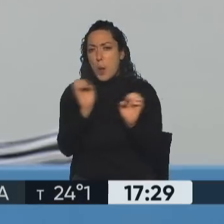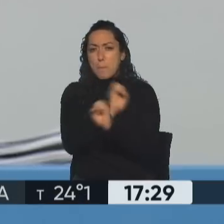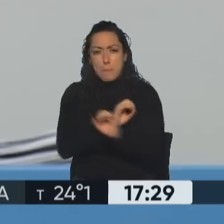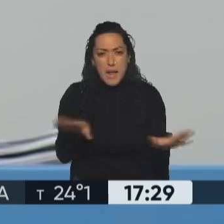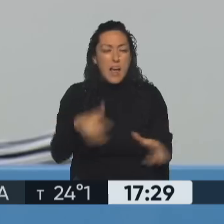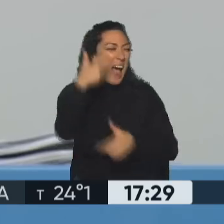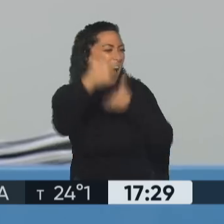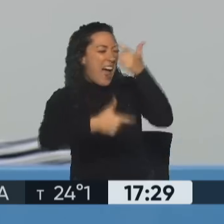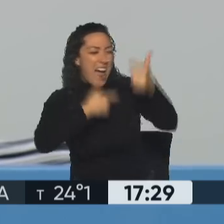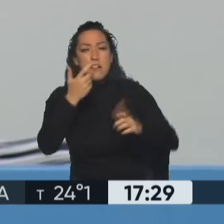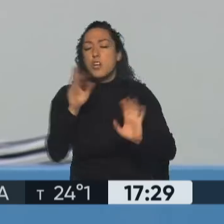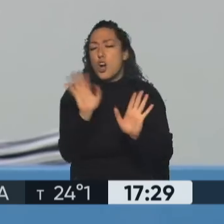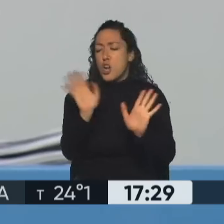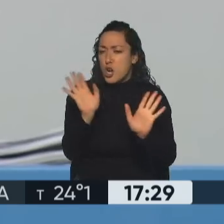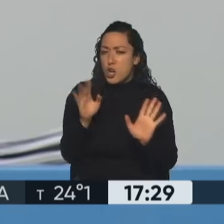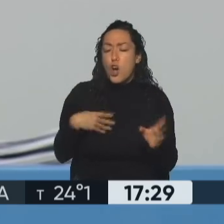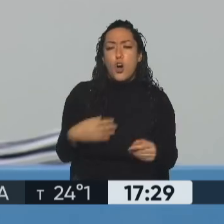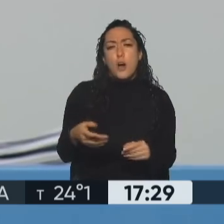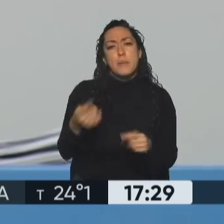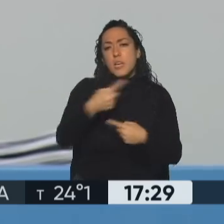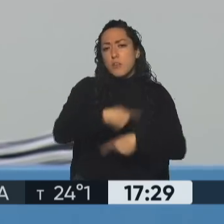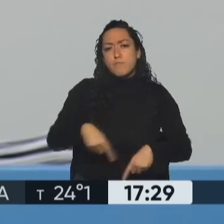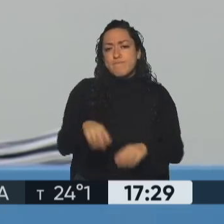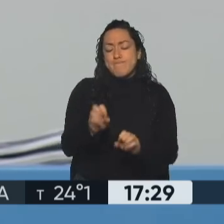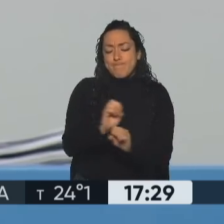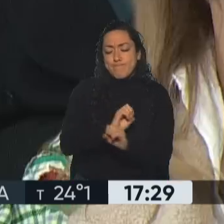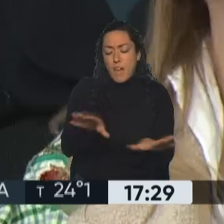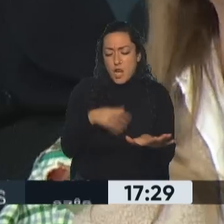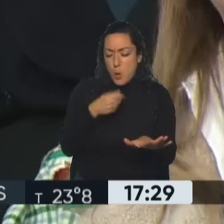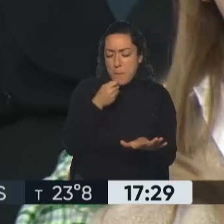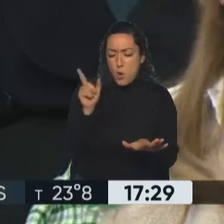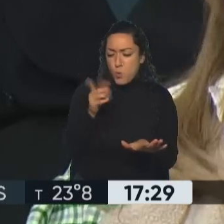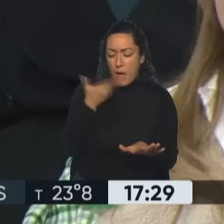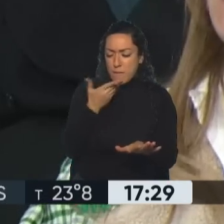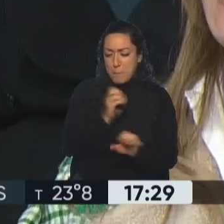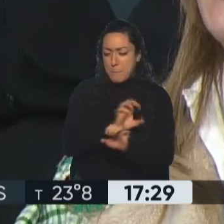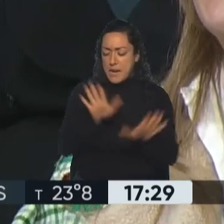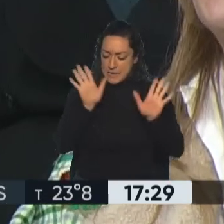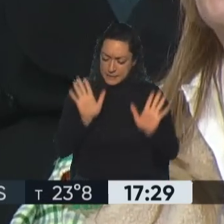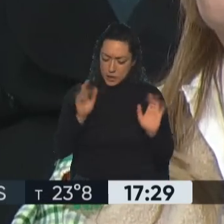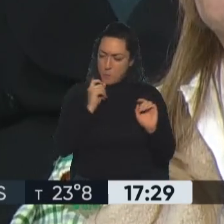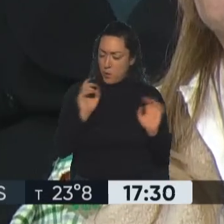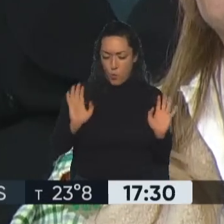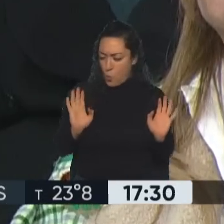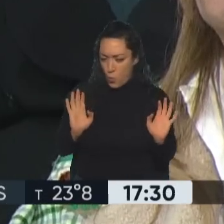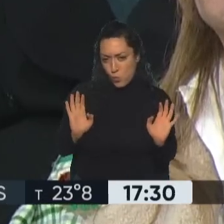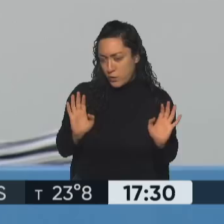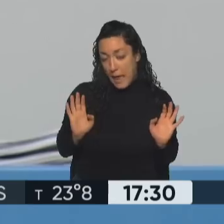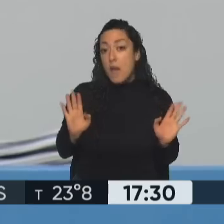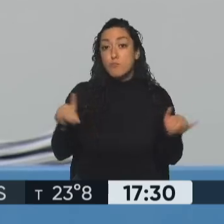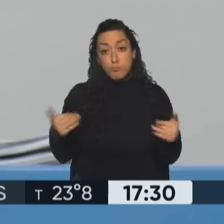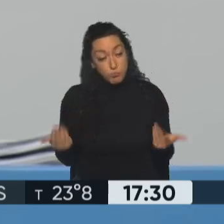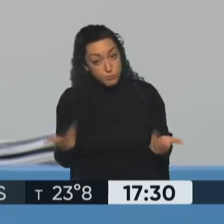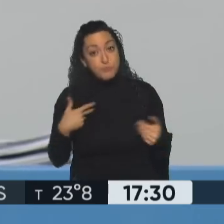mal gusto y el mal gusto no es una cosa que me agrade ejercer. Resulta de que,